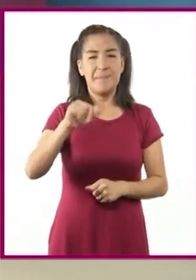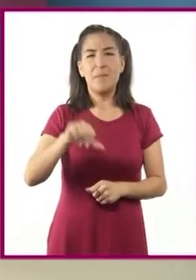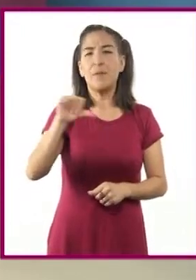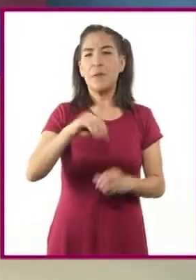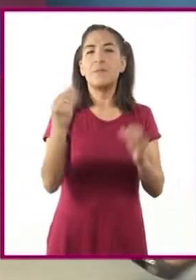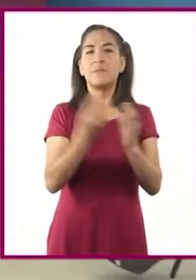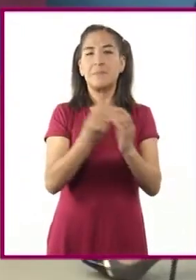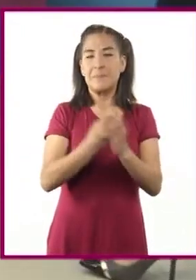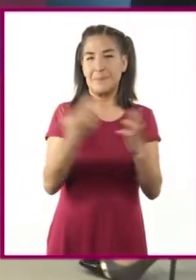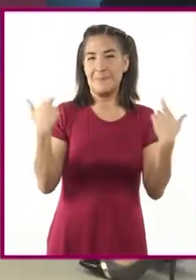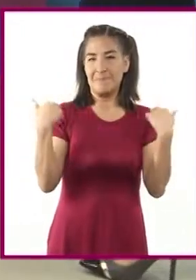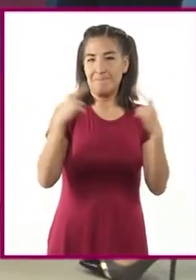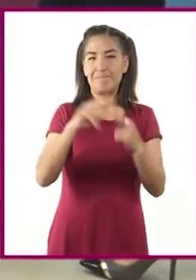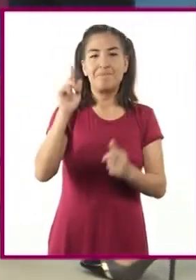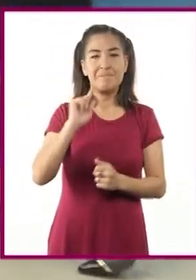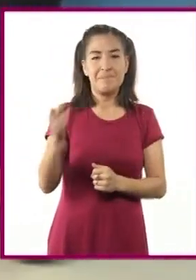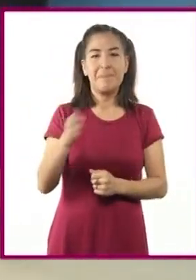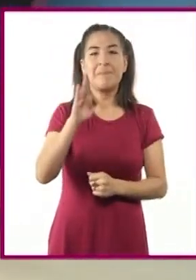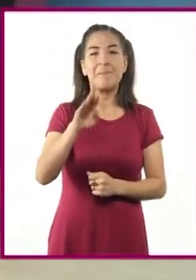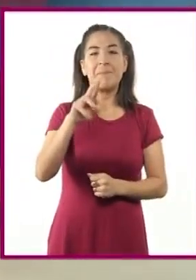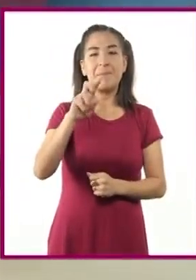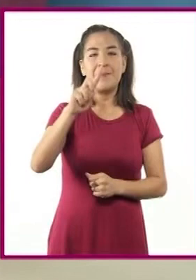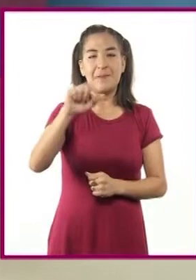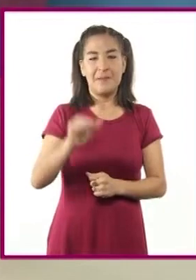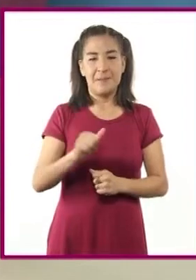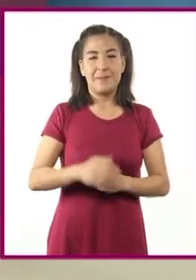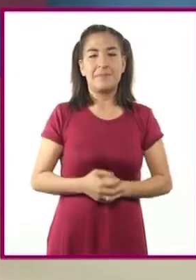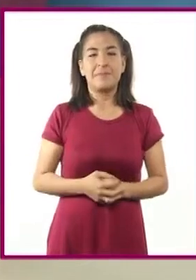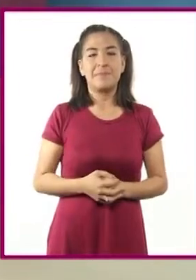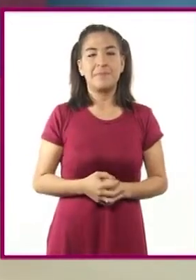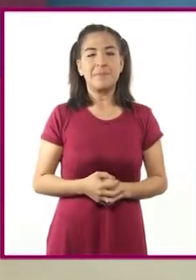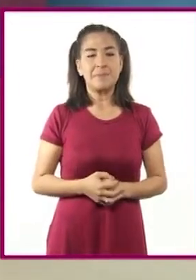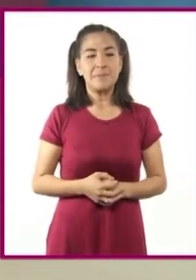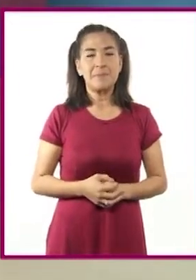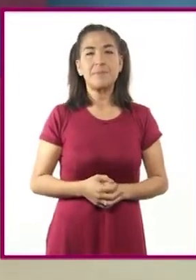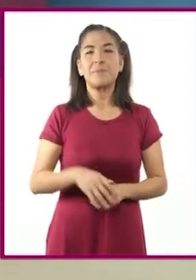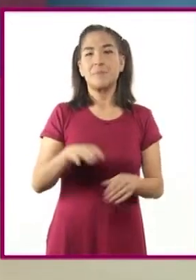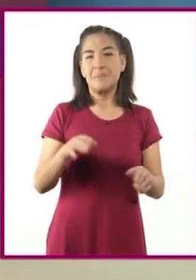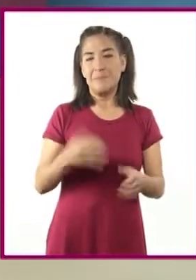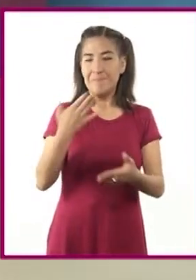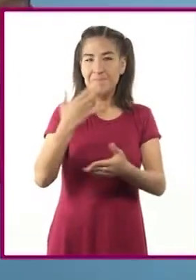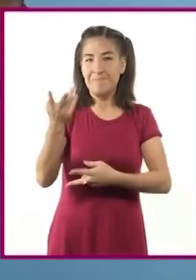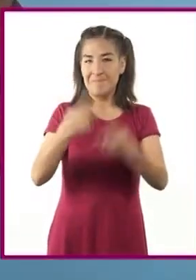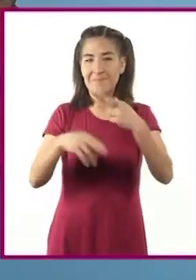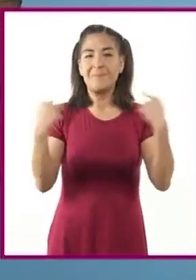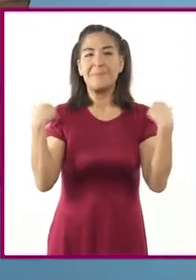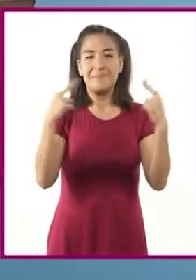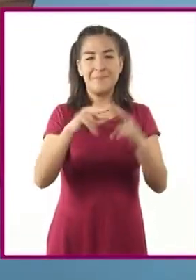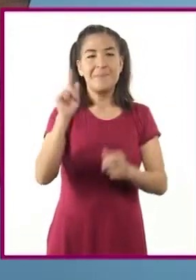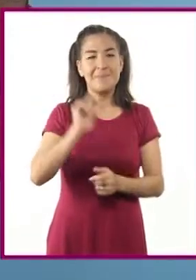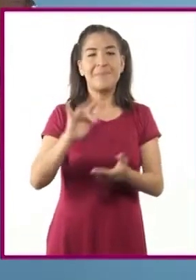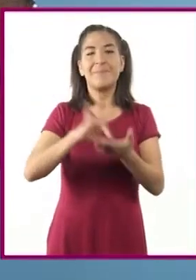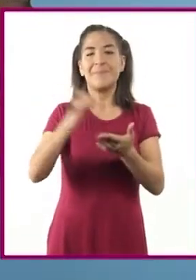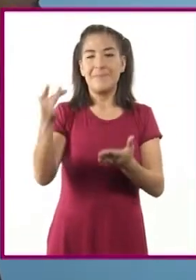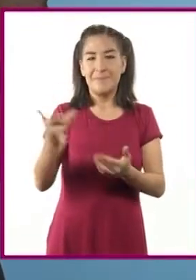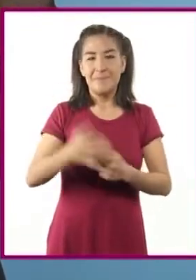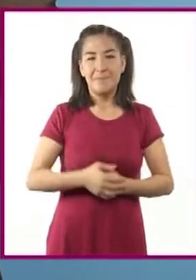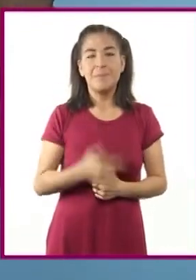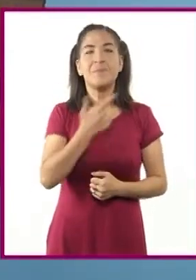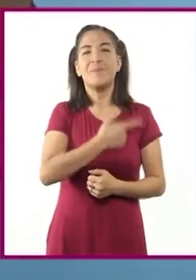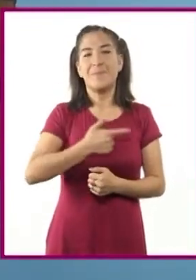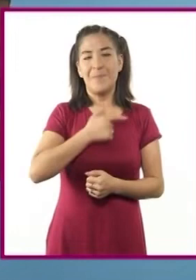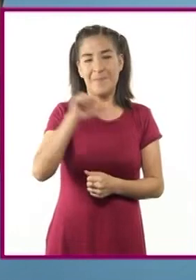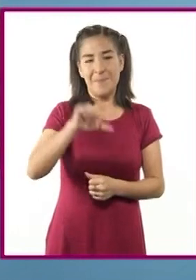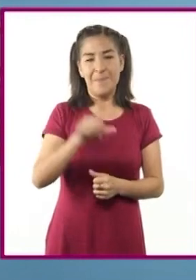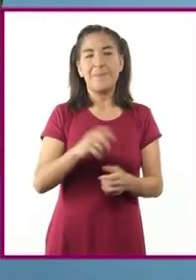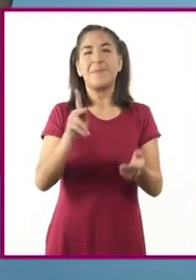nos acompaña la maestra Brenda Lucrecia Trejo Morfín. Bienvenida, maestra. Gracias, Nadia. Me da mucho